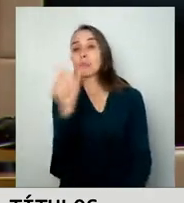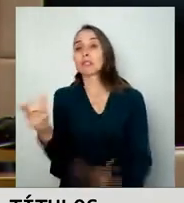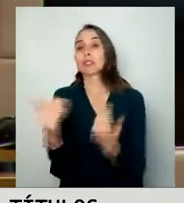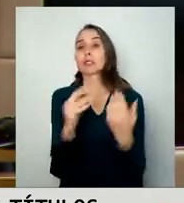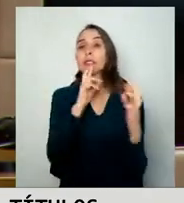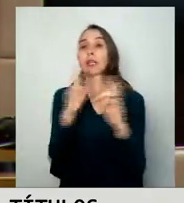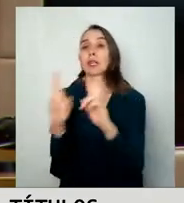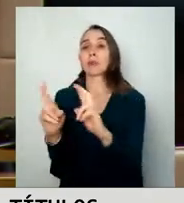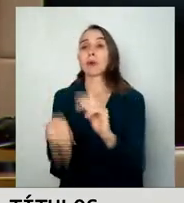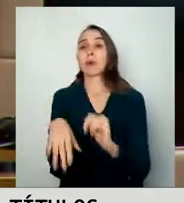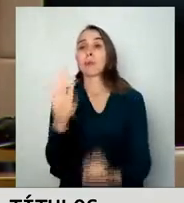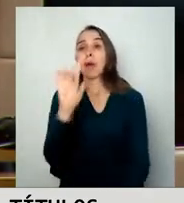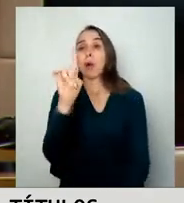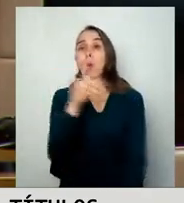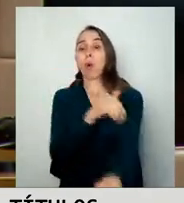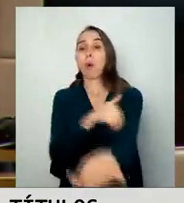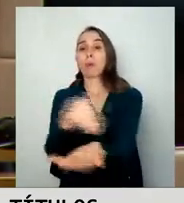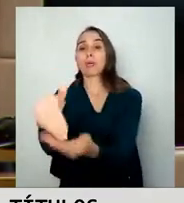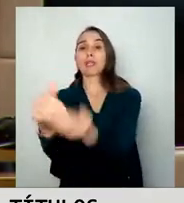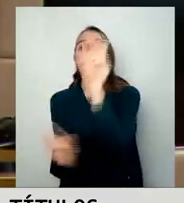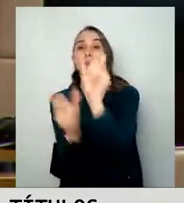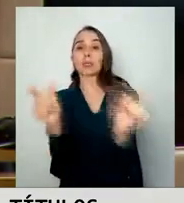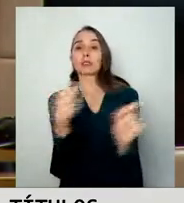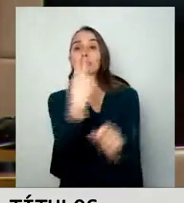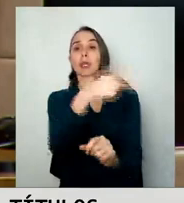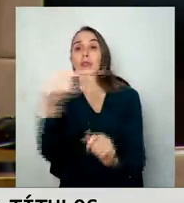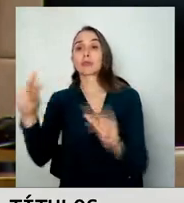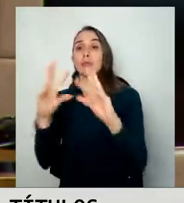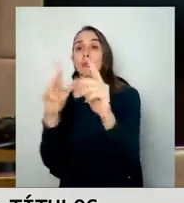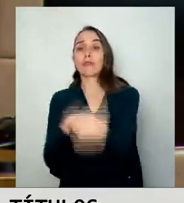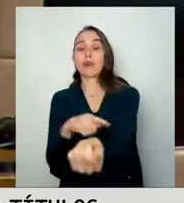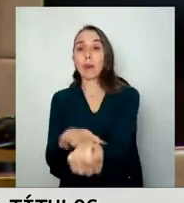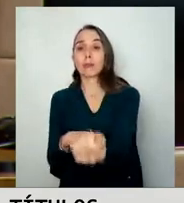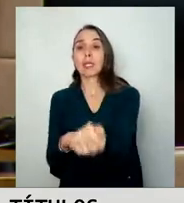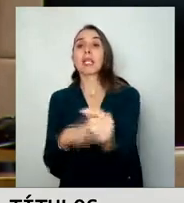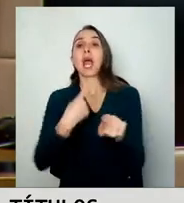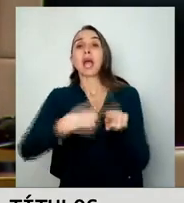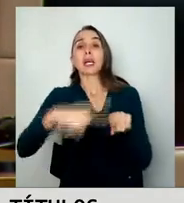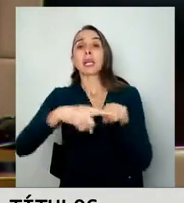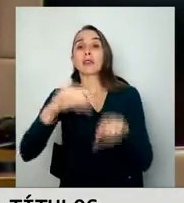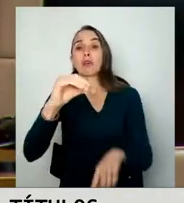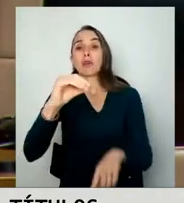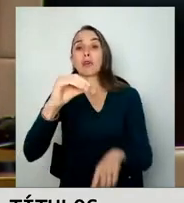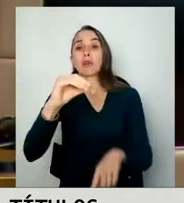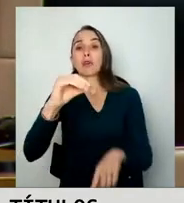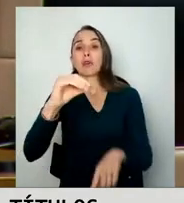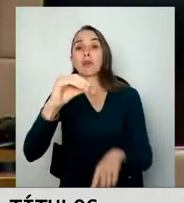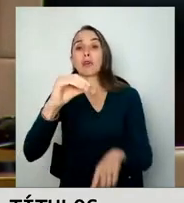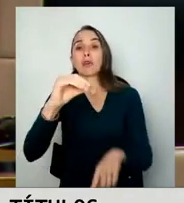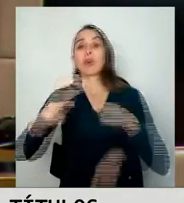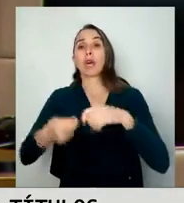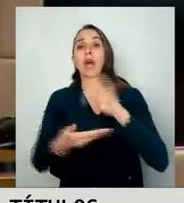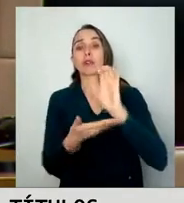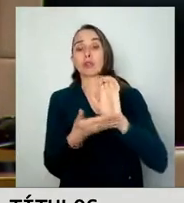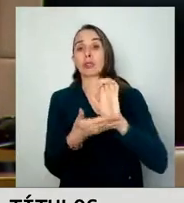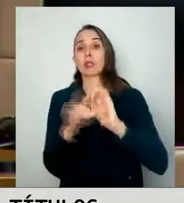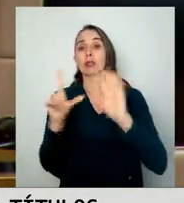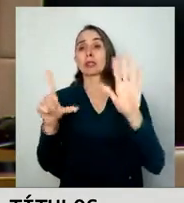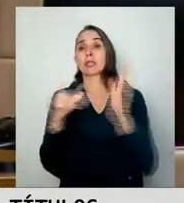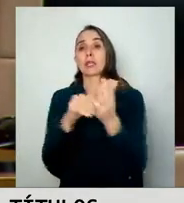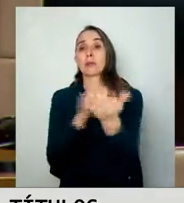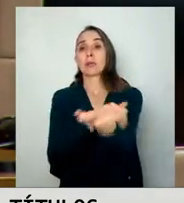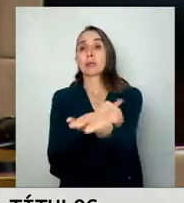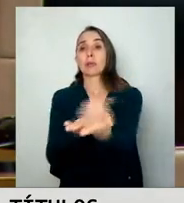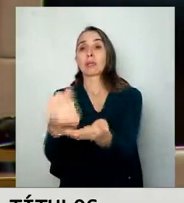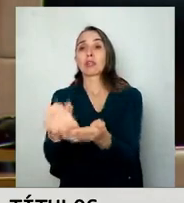de más de un millón de personas y sus familias que cargan con el cae lo que ha significado un tremendo gasto para el Estado alrededor de siete mil millones de dólares